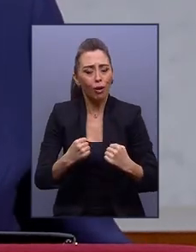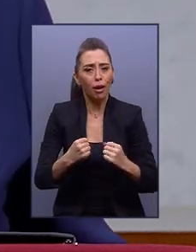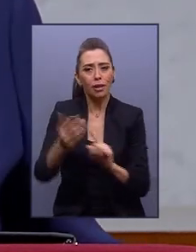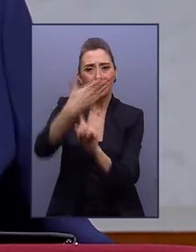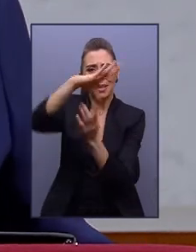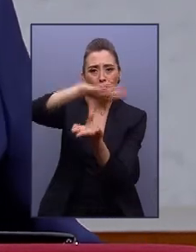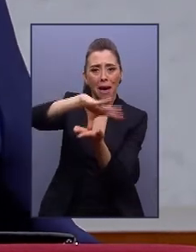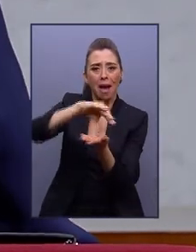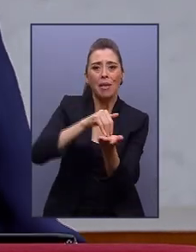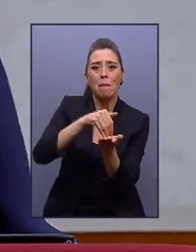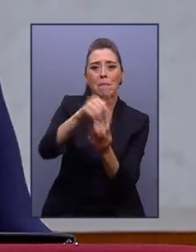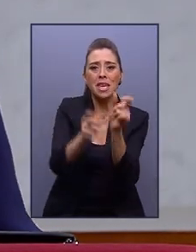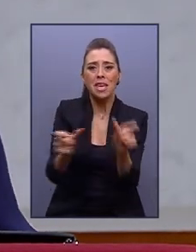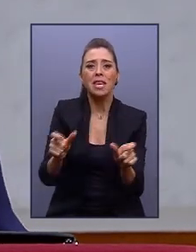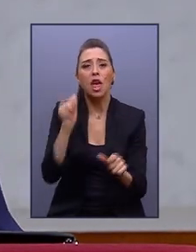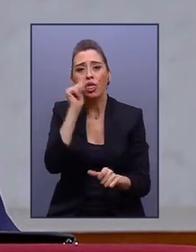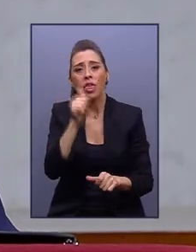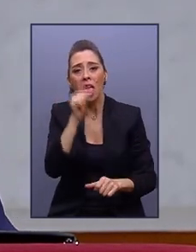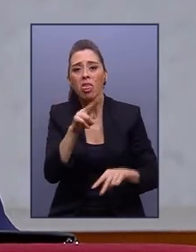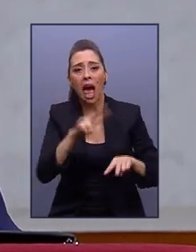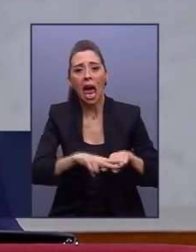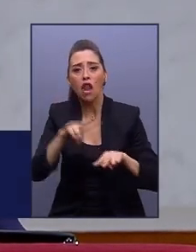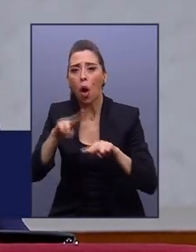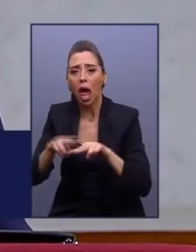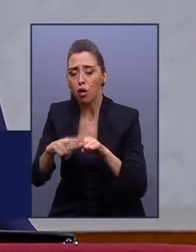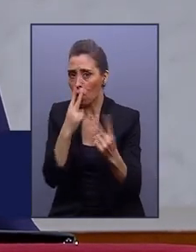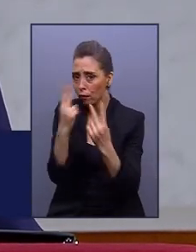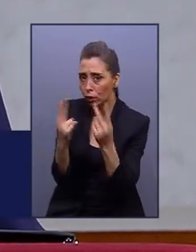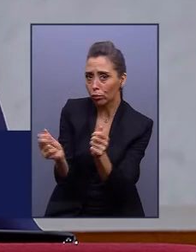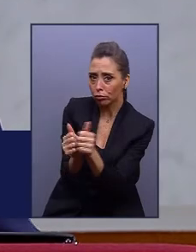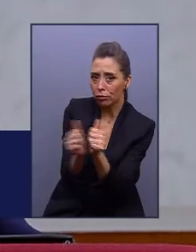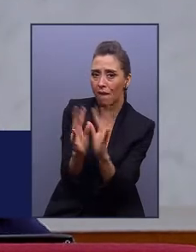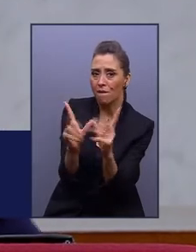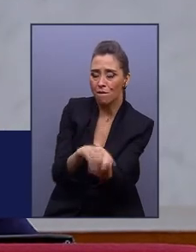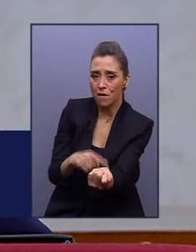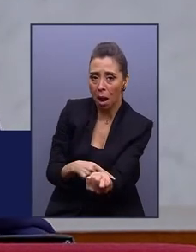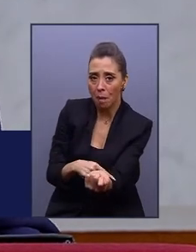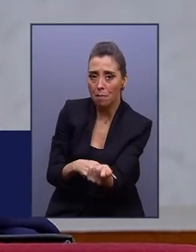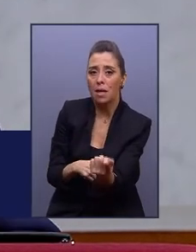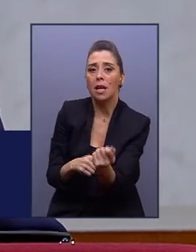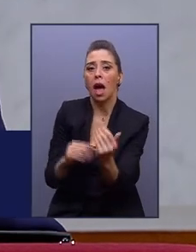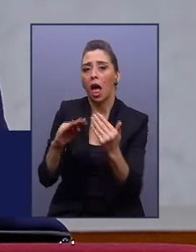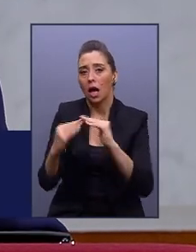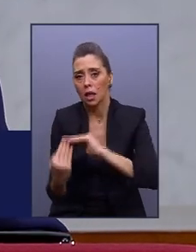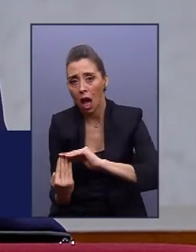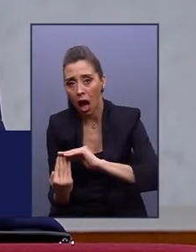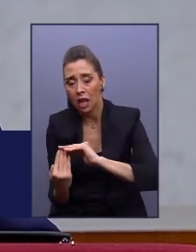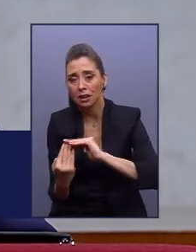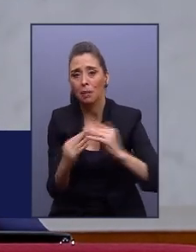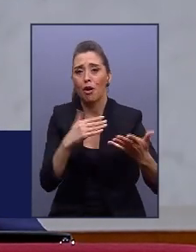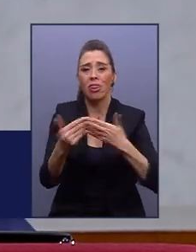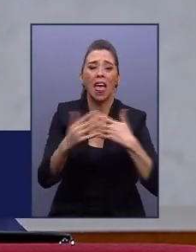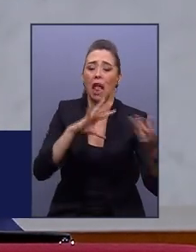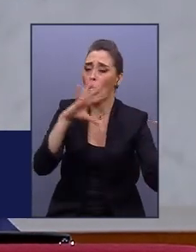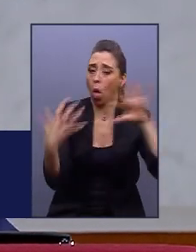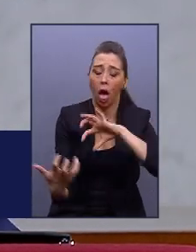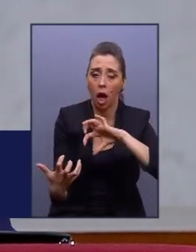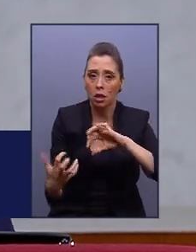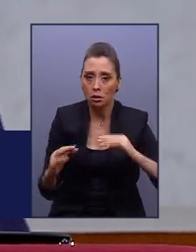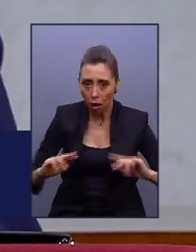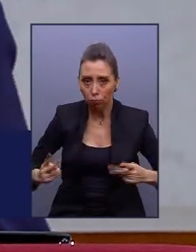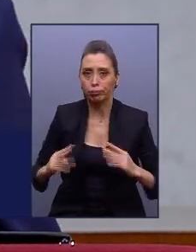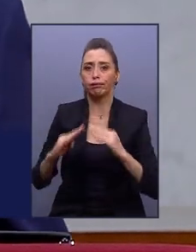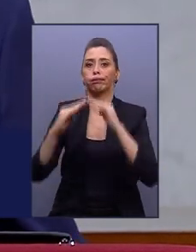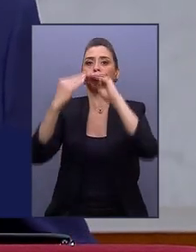patria de millones de héroes cotidianos. He visto y acompañado familias levantando sus viviendas después de los embates de la naturaleza.